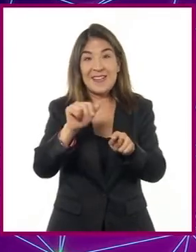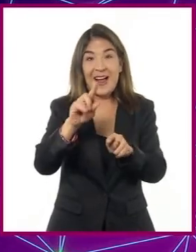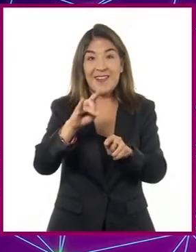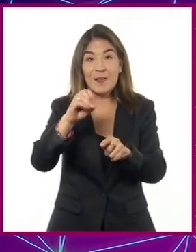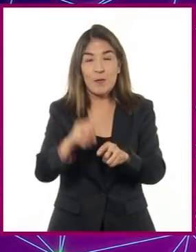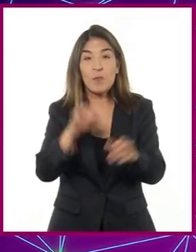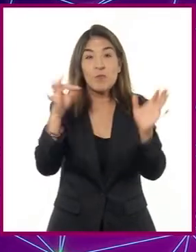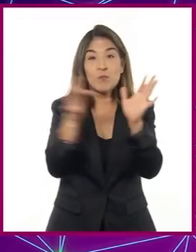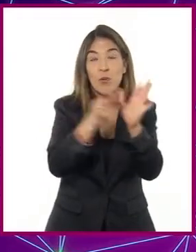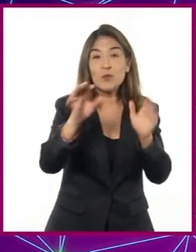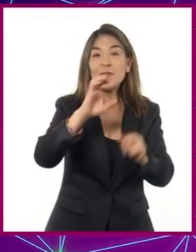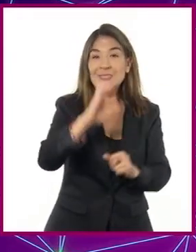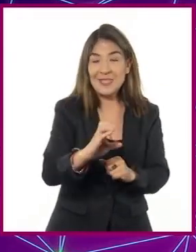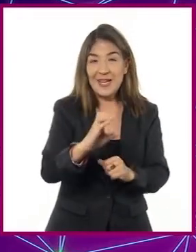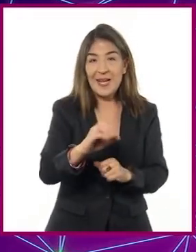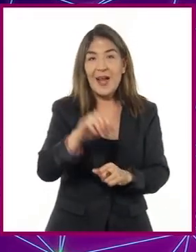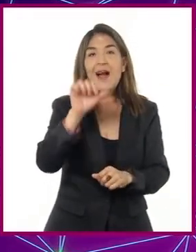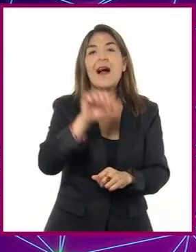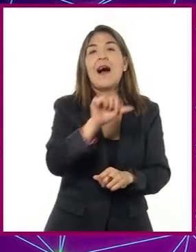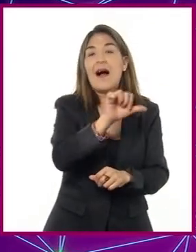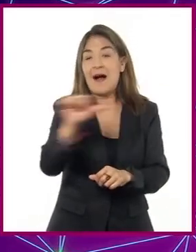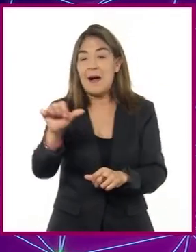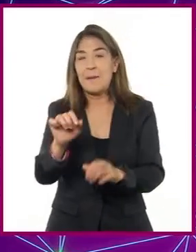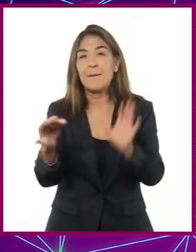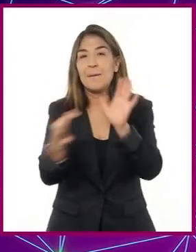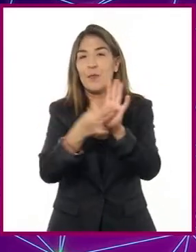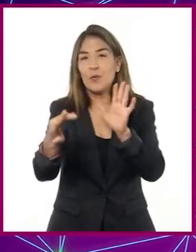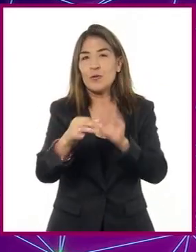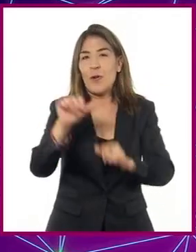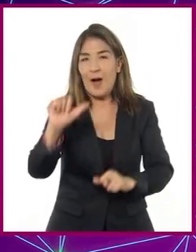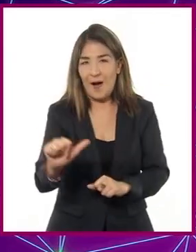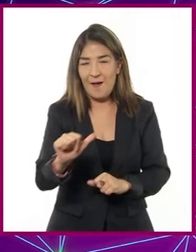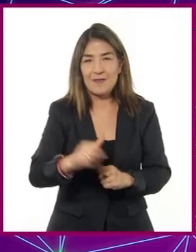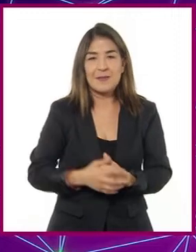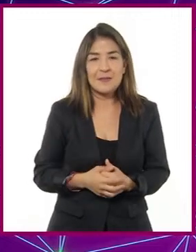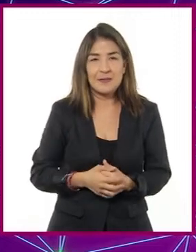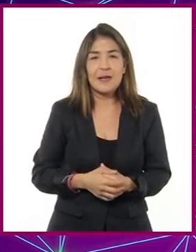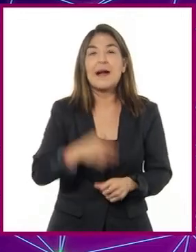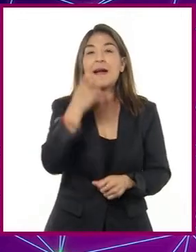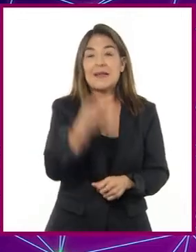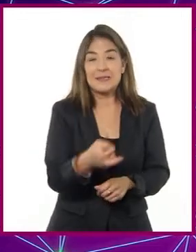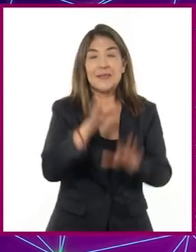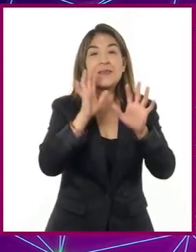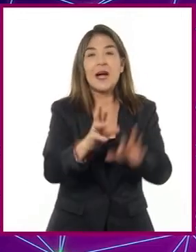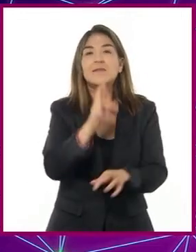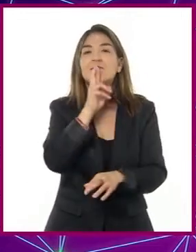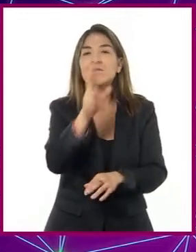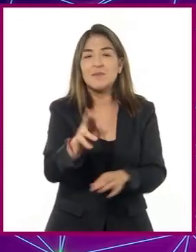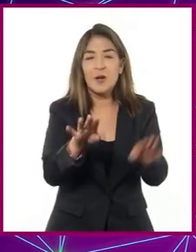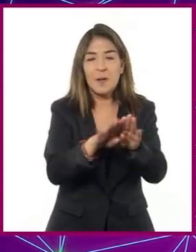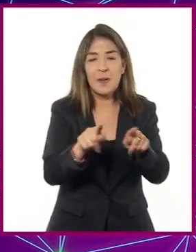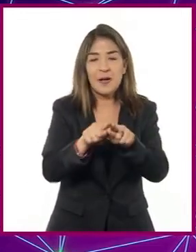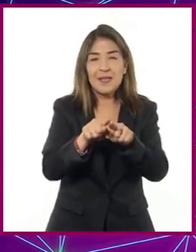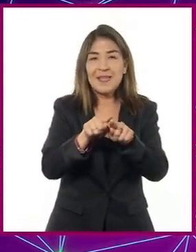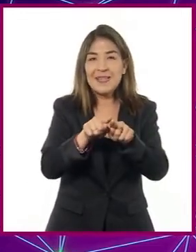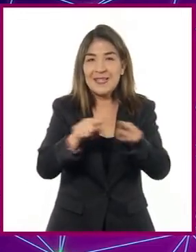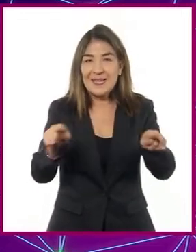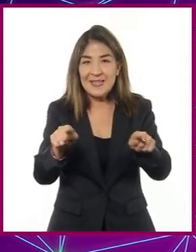C al punto A. Así, se ha obtenido una línea